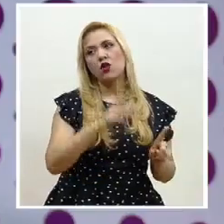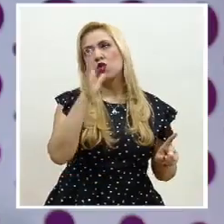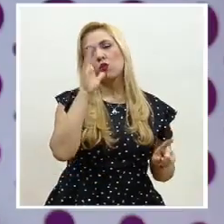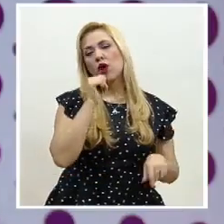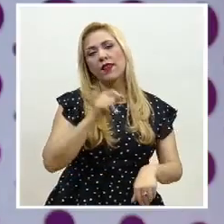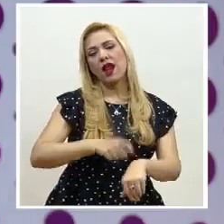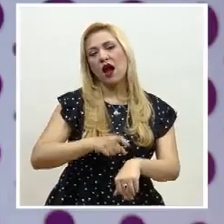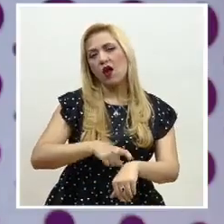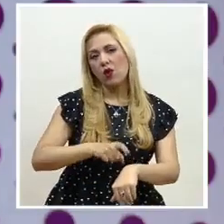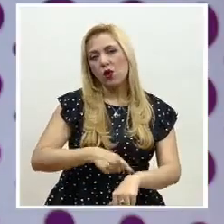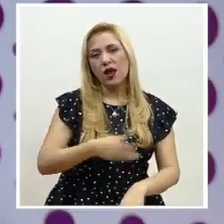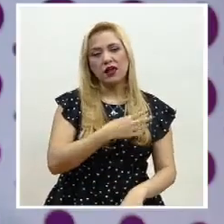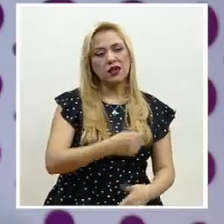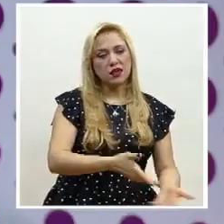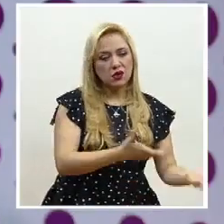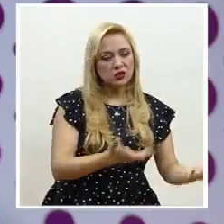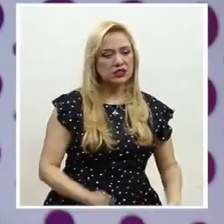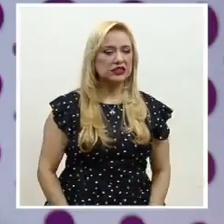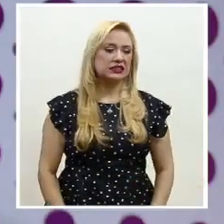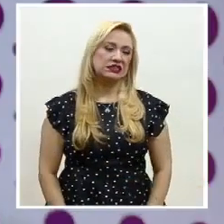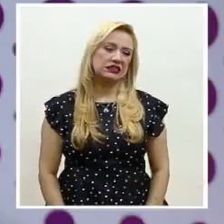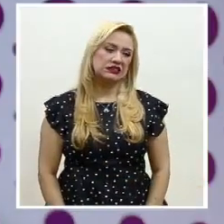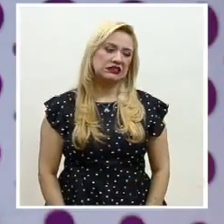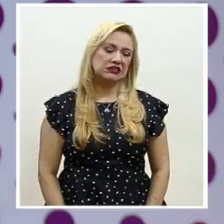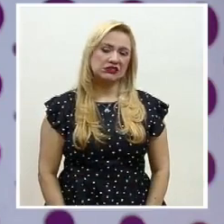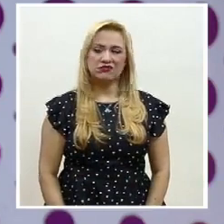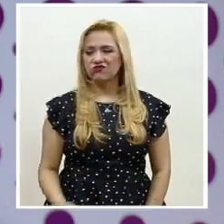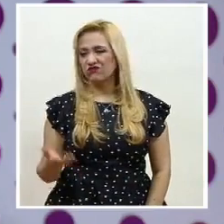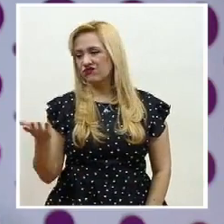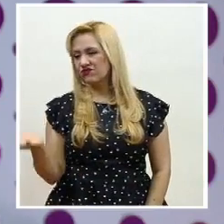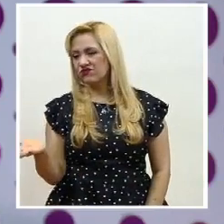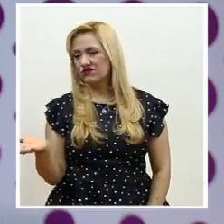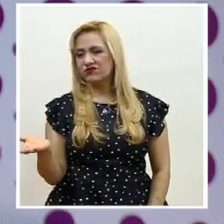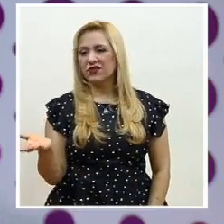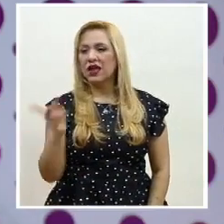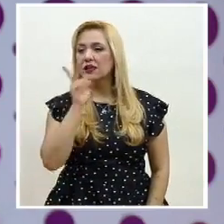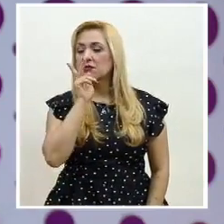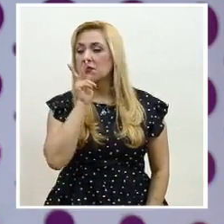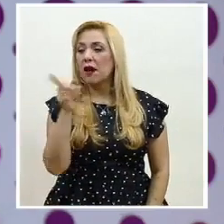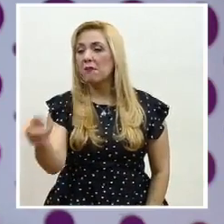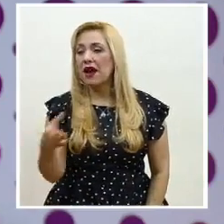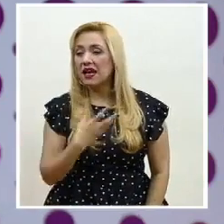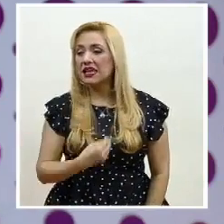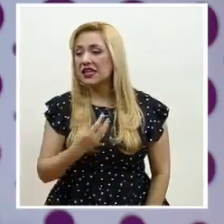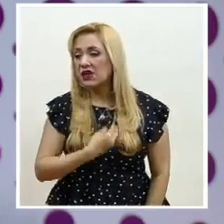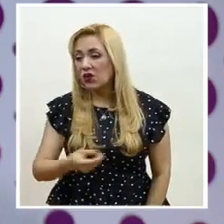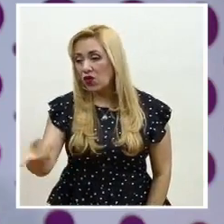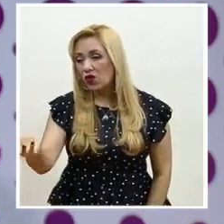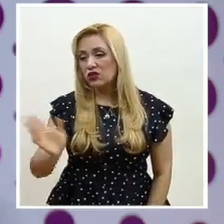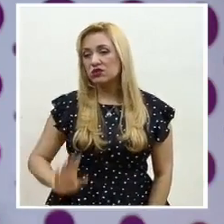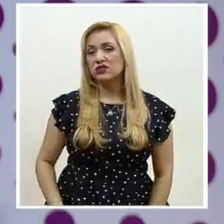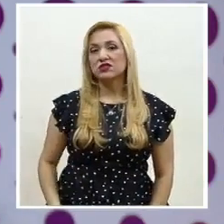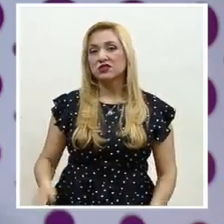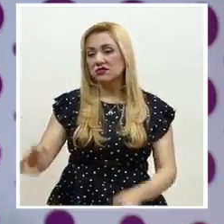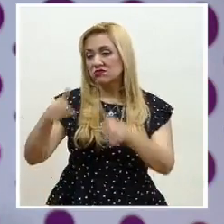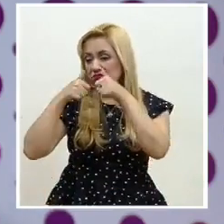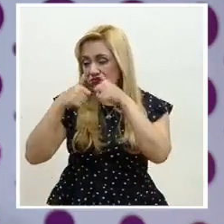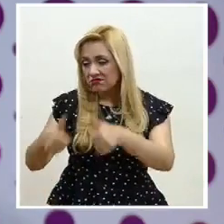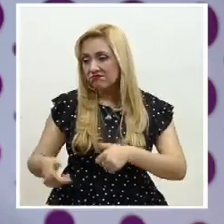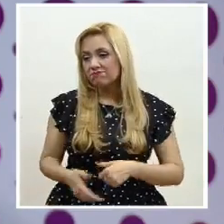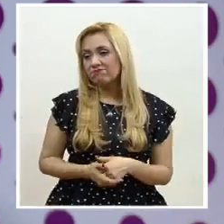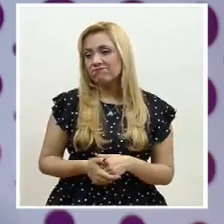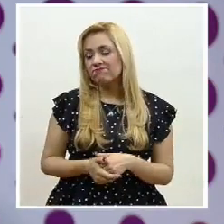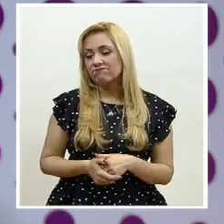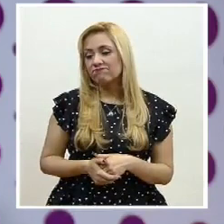un horario que yo espero y él es también, ¿no? En esos estereotipos, él es padre de familia, Claro. entonces como él es cabeza de familia, a él le